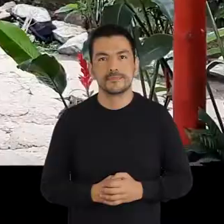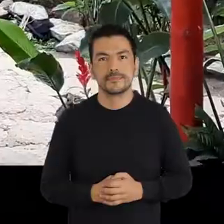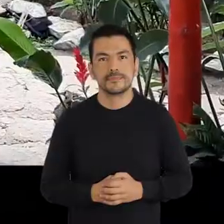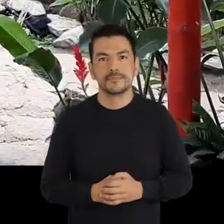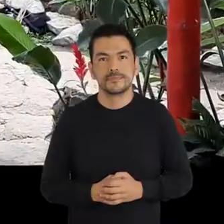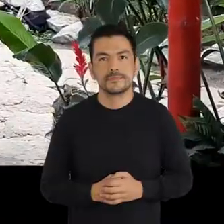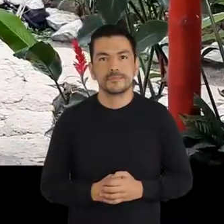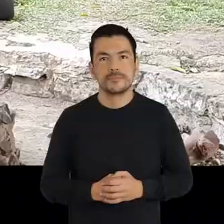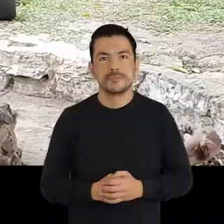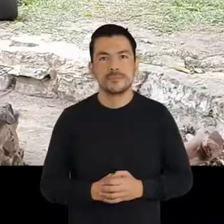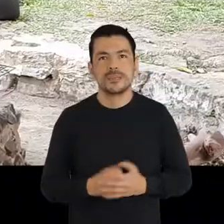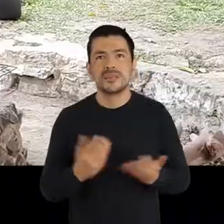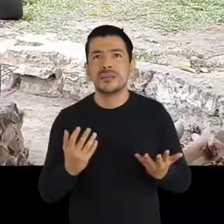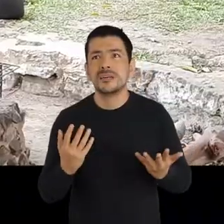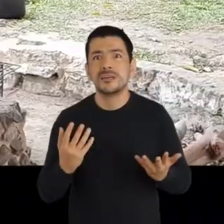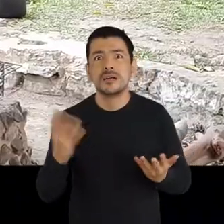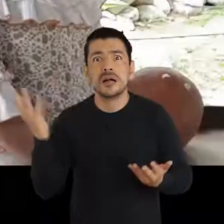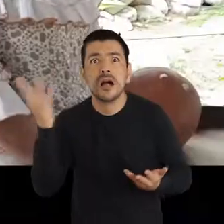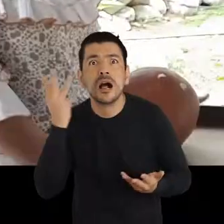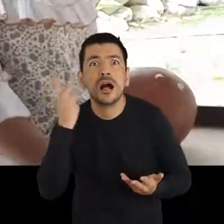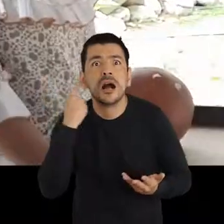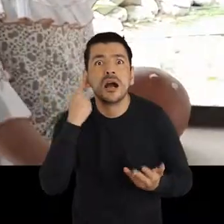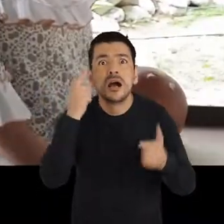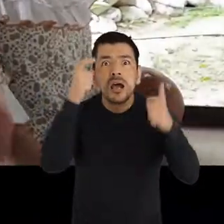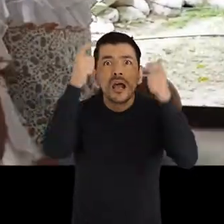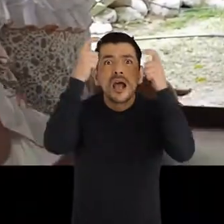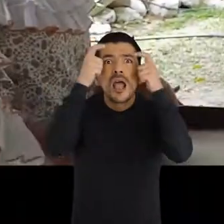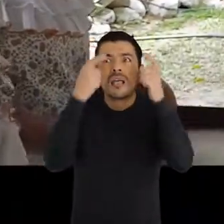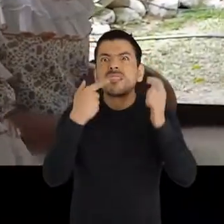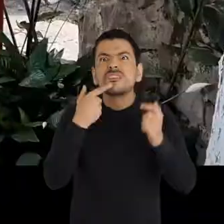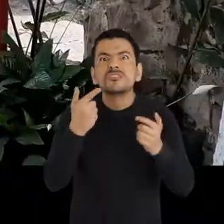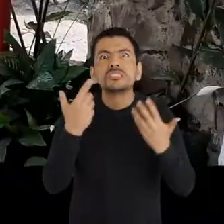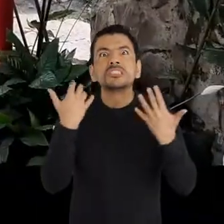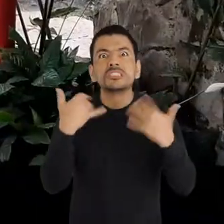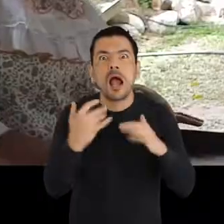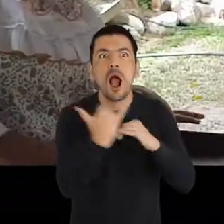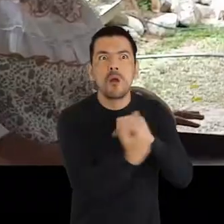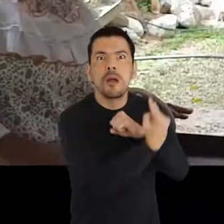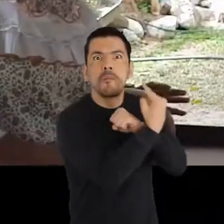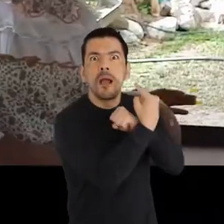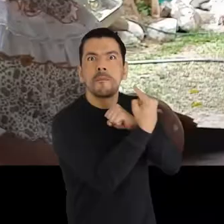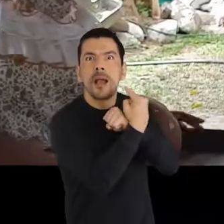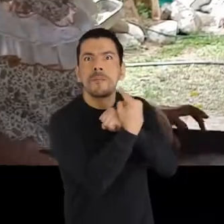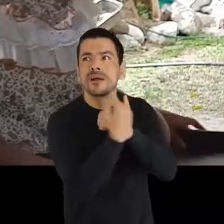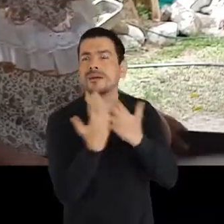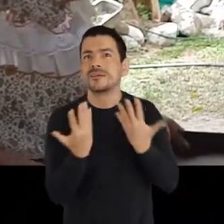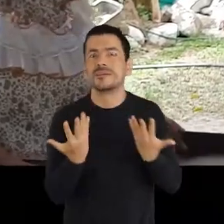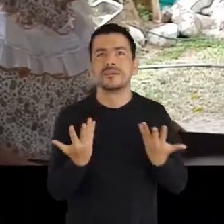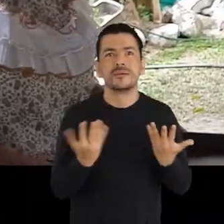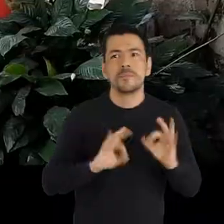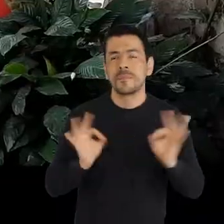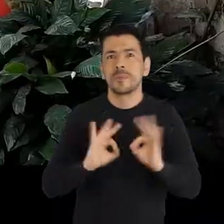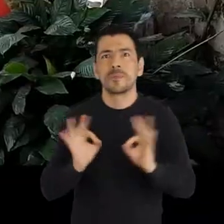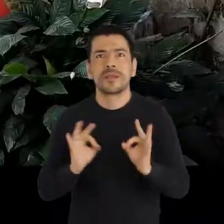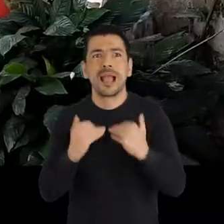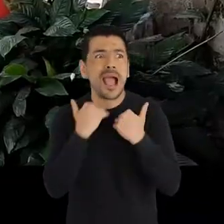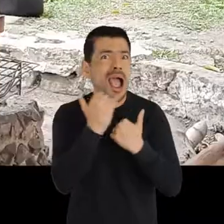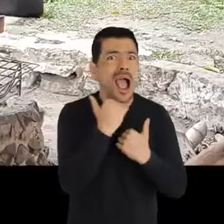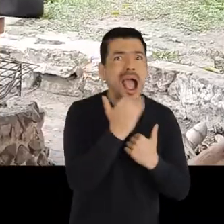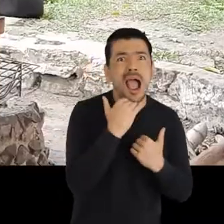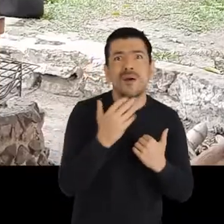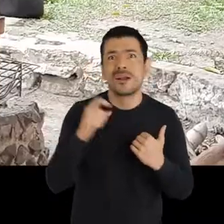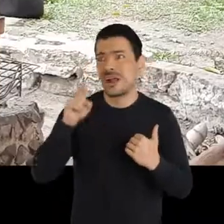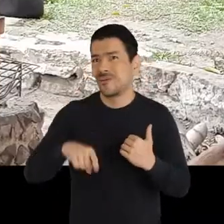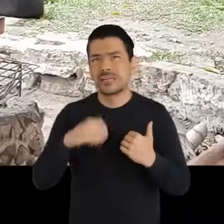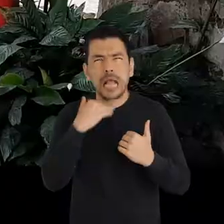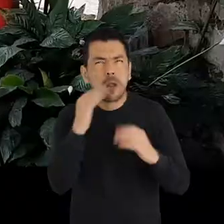He escuchado las órdenes del rey. Nos tienen vigilados. Debemos estar preparados para cualquier cosa esta noche.